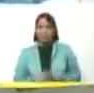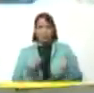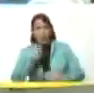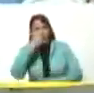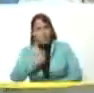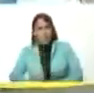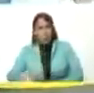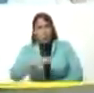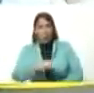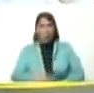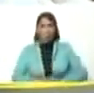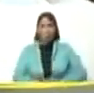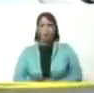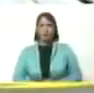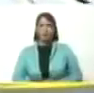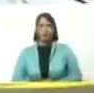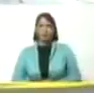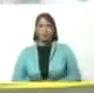pueblo.